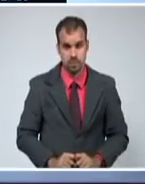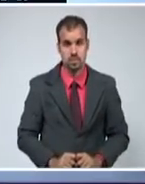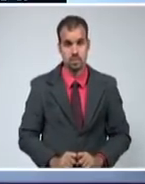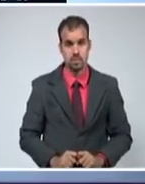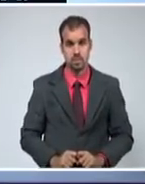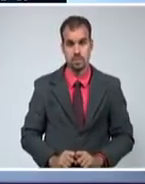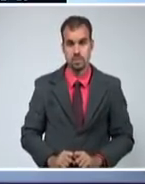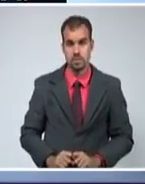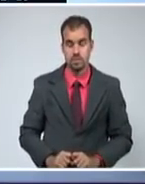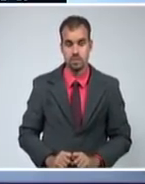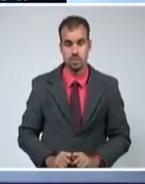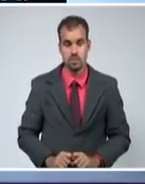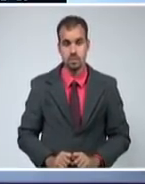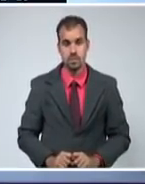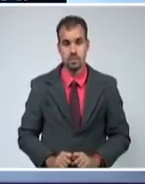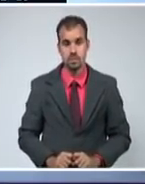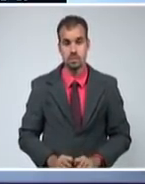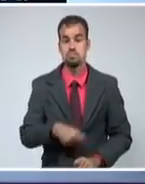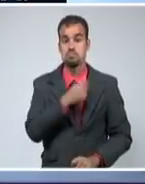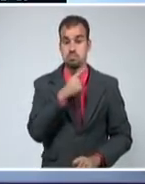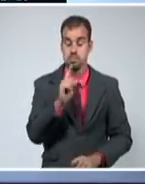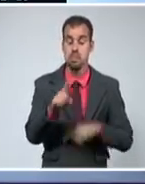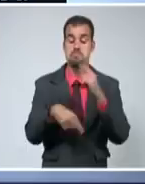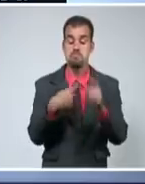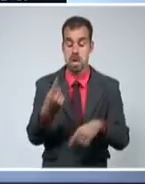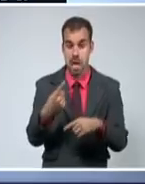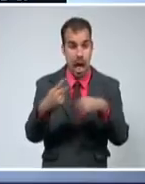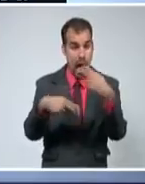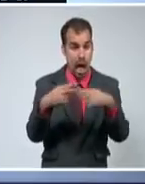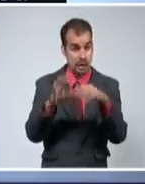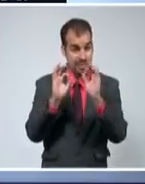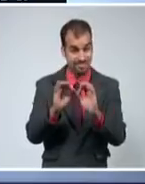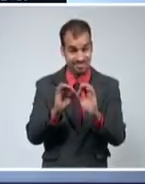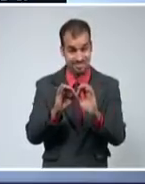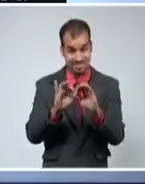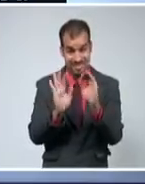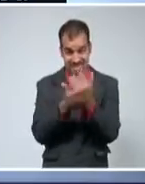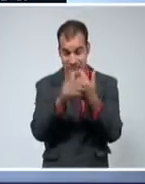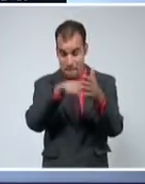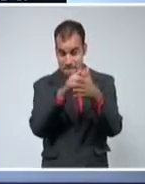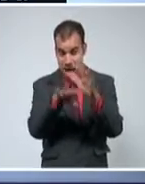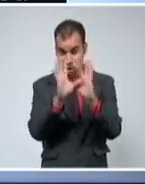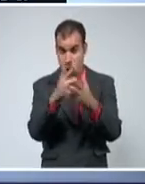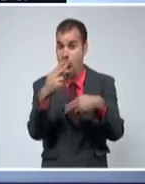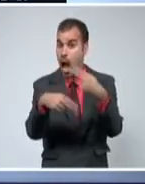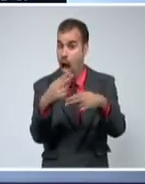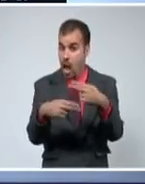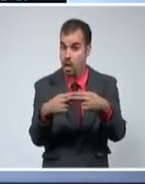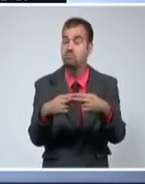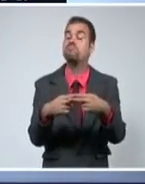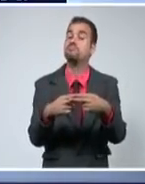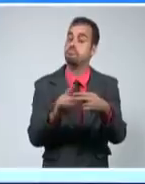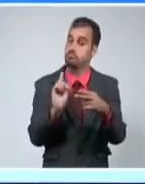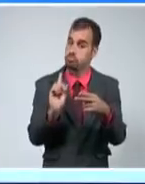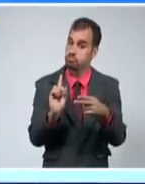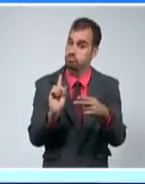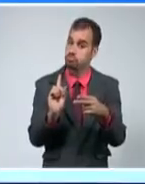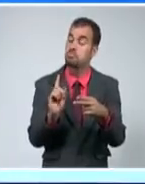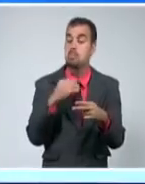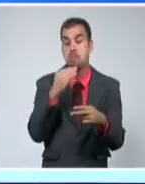de llegar a consumarse esa acción secreta de mañana claro que corresponderá a cada quien actuar oportunamente